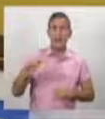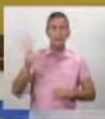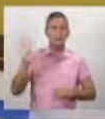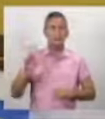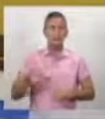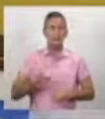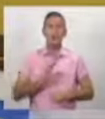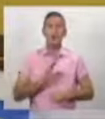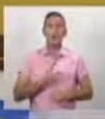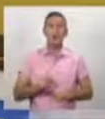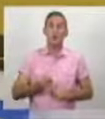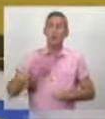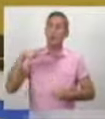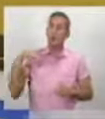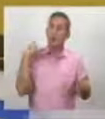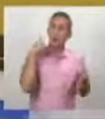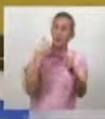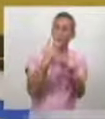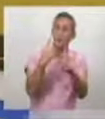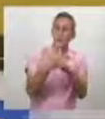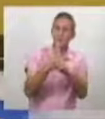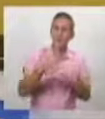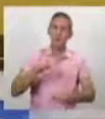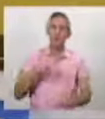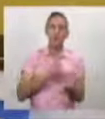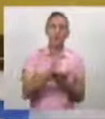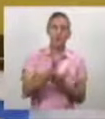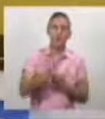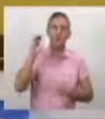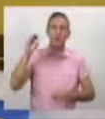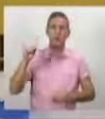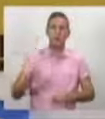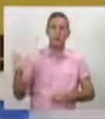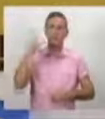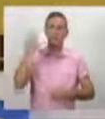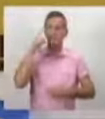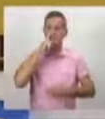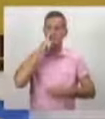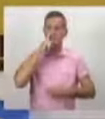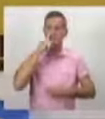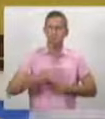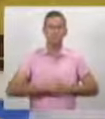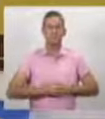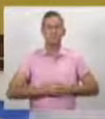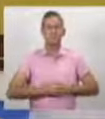dejo y los espero entonces en un próximo encuentro para seguir hablando de ciencias naturales.